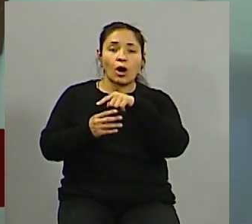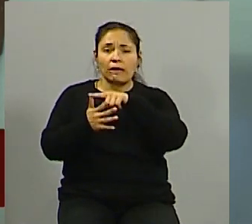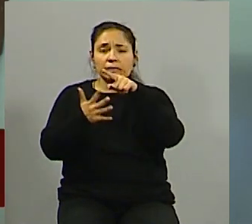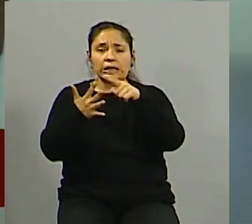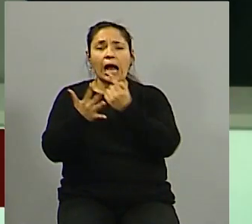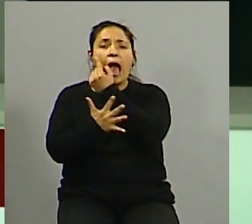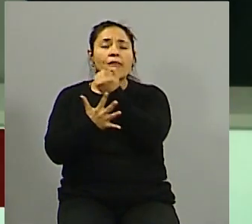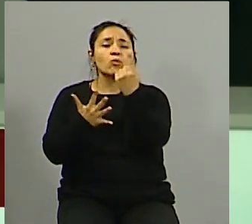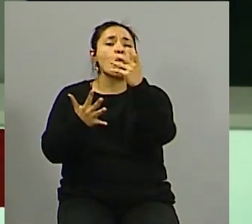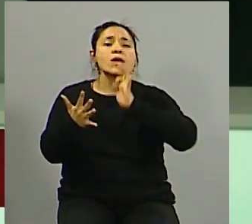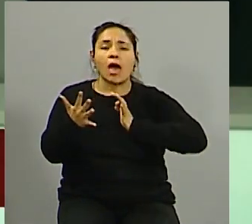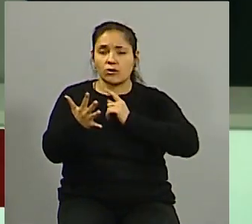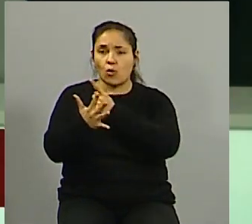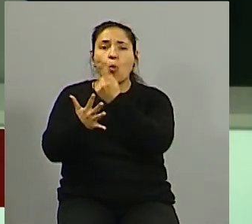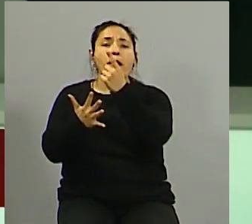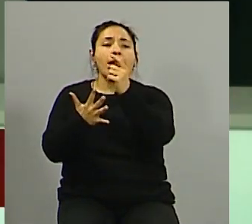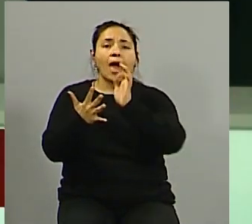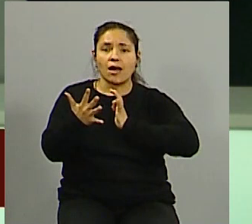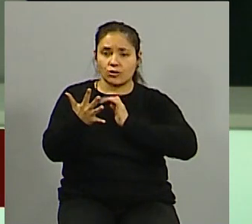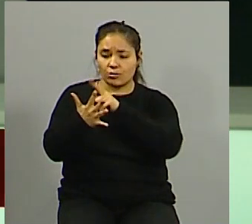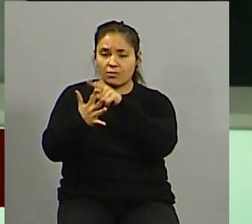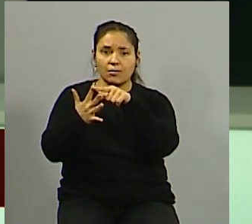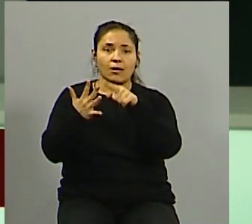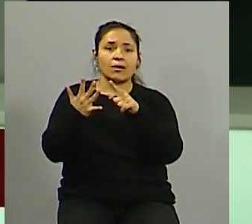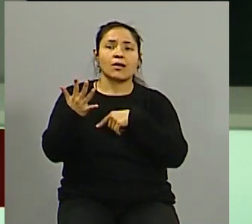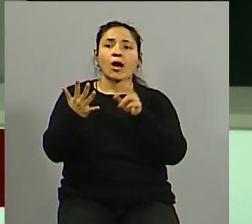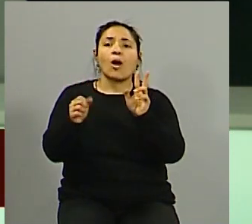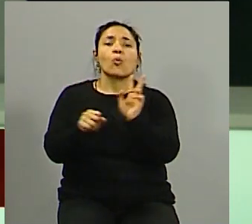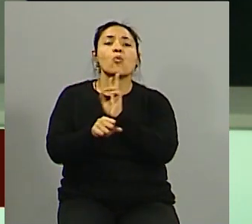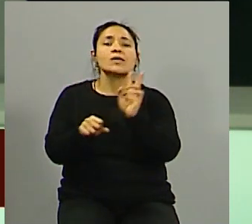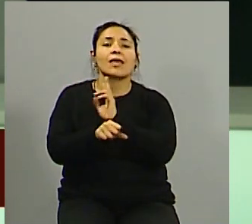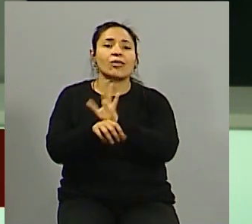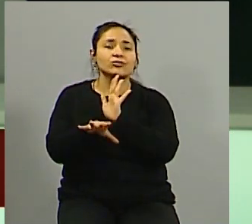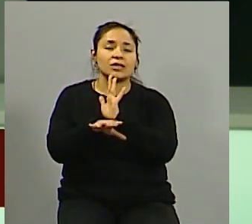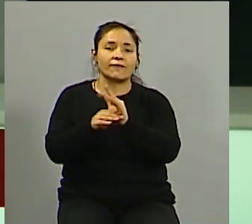de aporte, en caso que son hijos con discapacidad. Claro. Bueno,